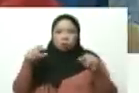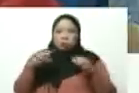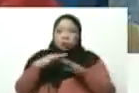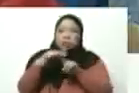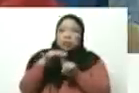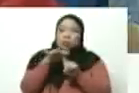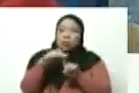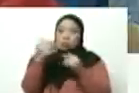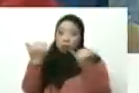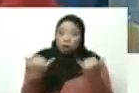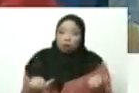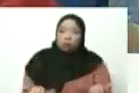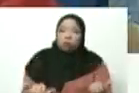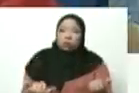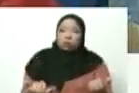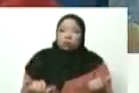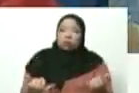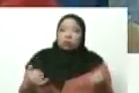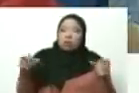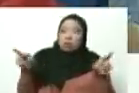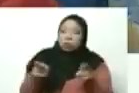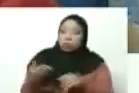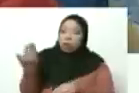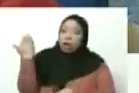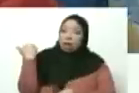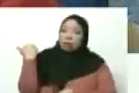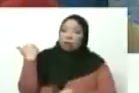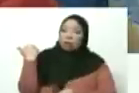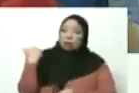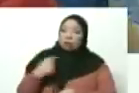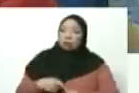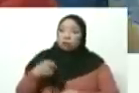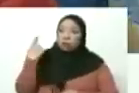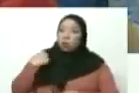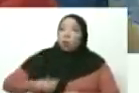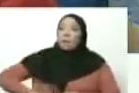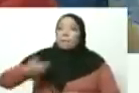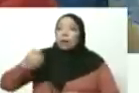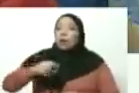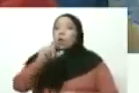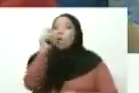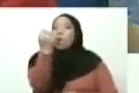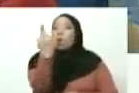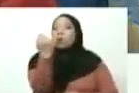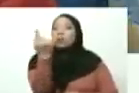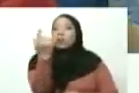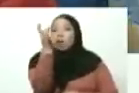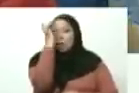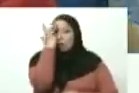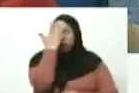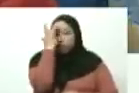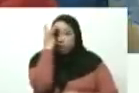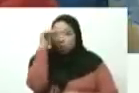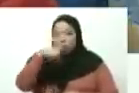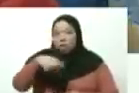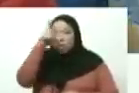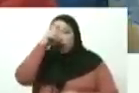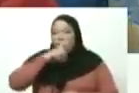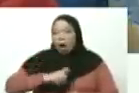cual hecho referencia pues bien eso ocurrió debo destacar que el 11 de febrero de este año